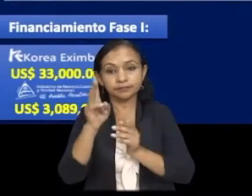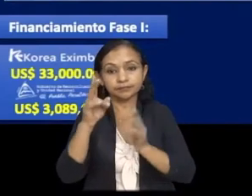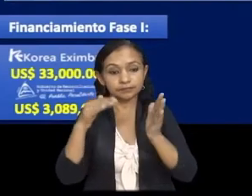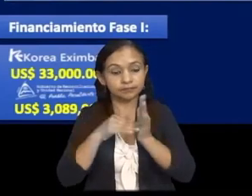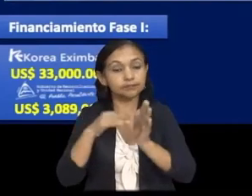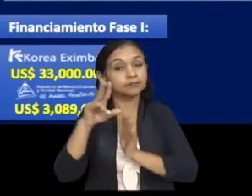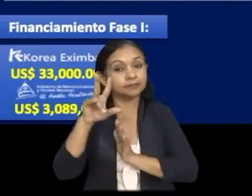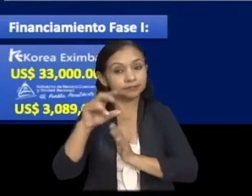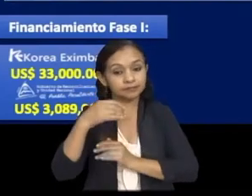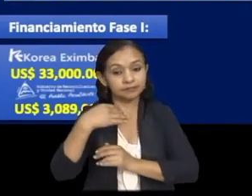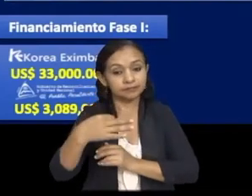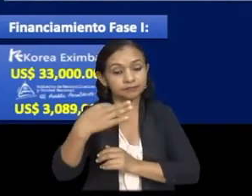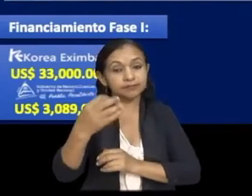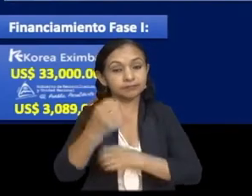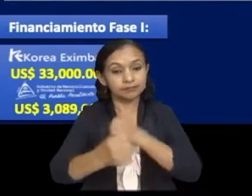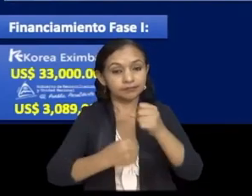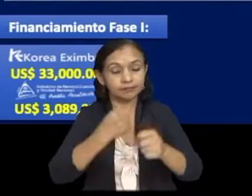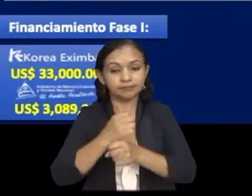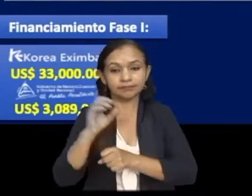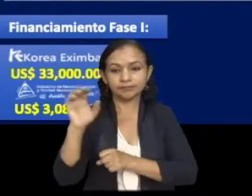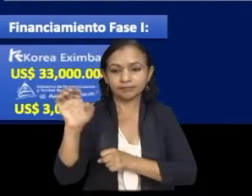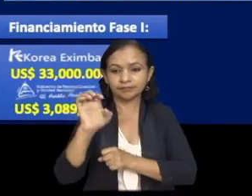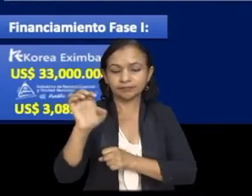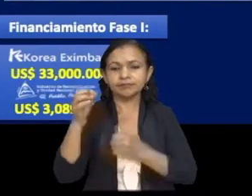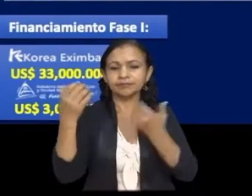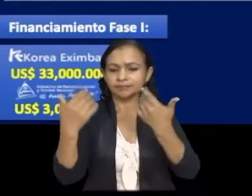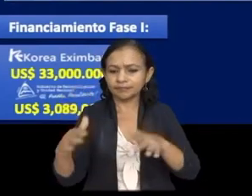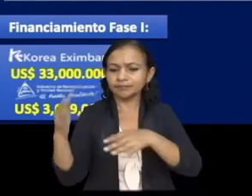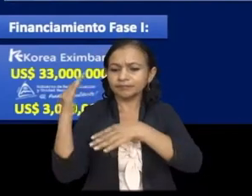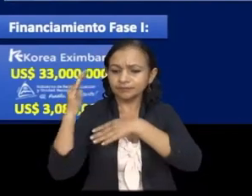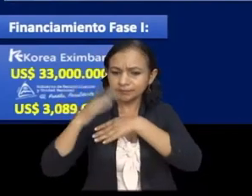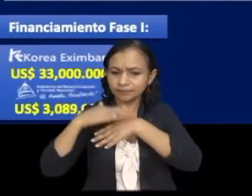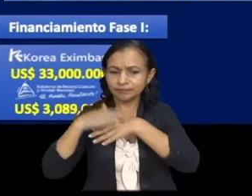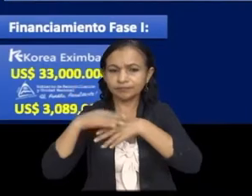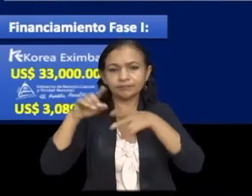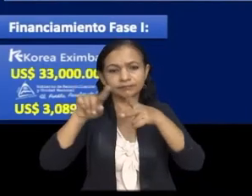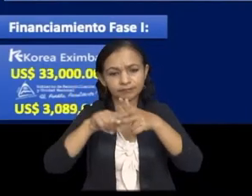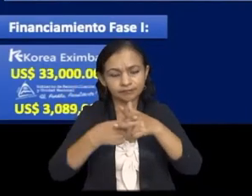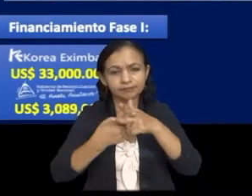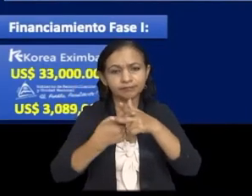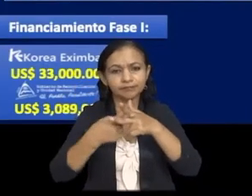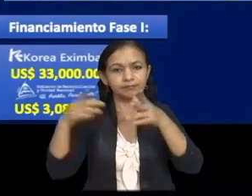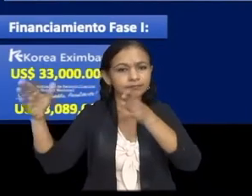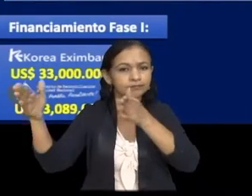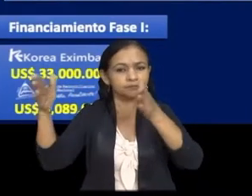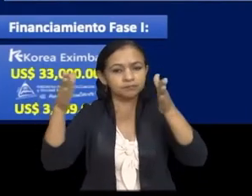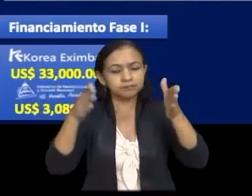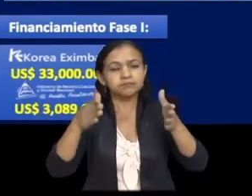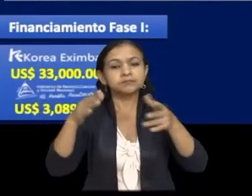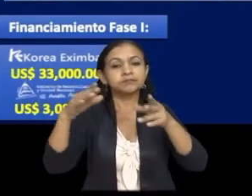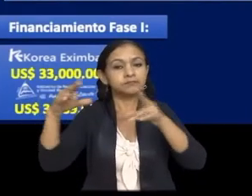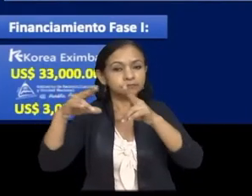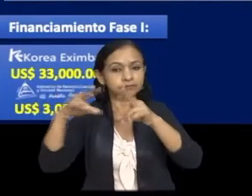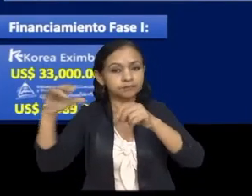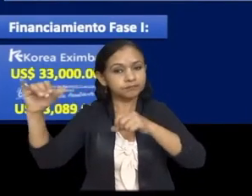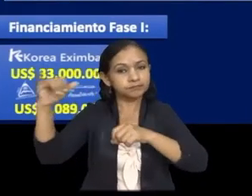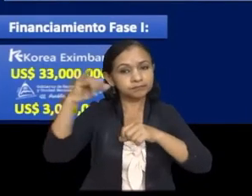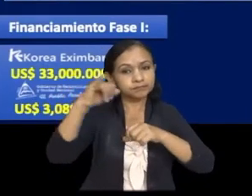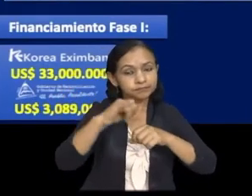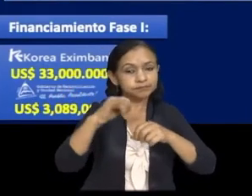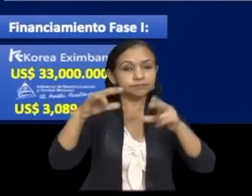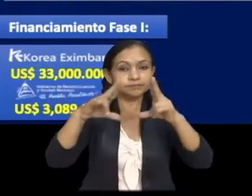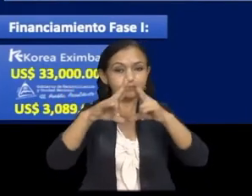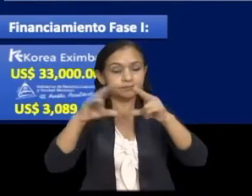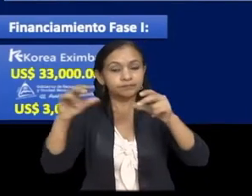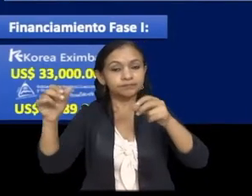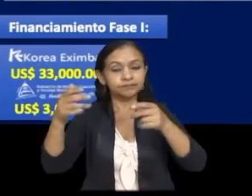2020. 2020. En enero ya me informaron de que empiezan a venir los paneles solares. Ya empiezan a venir porque son grandes cantidades,